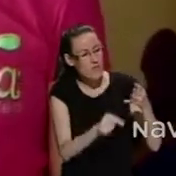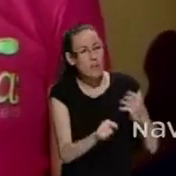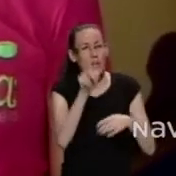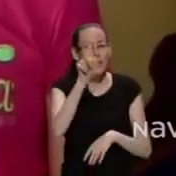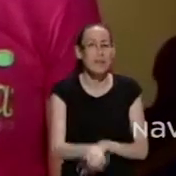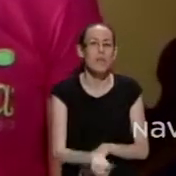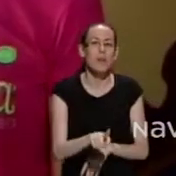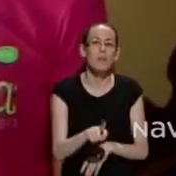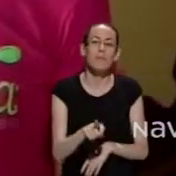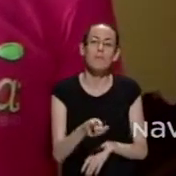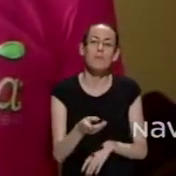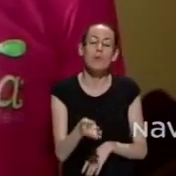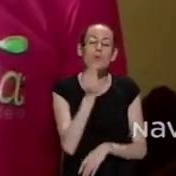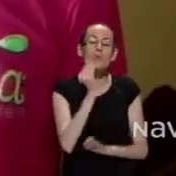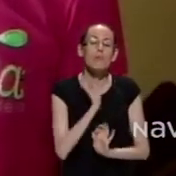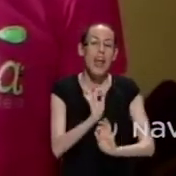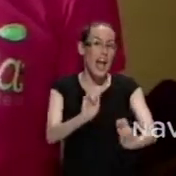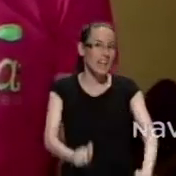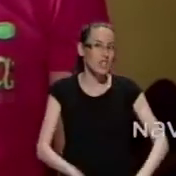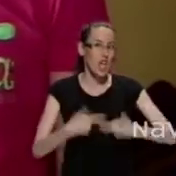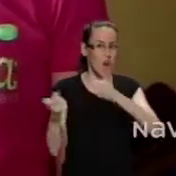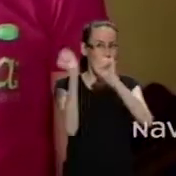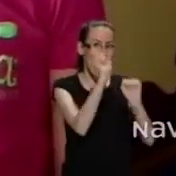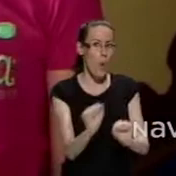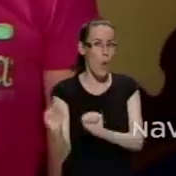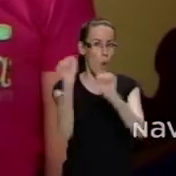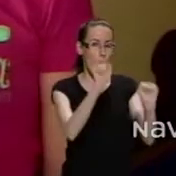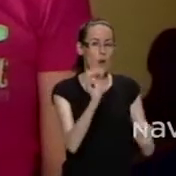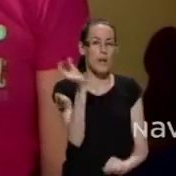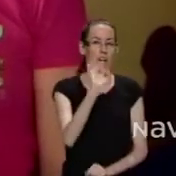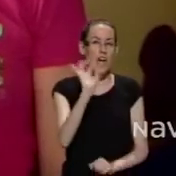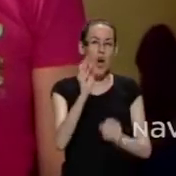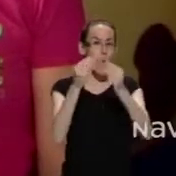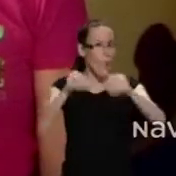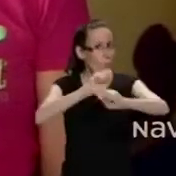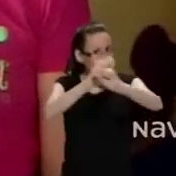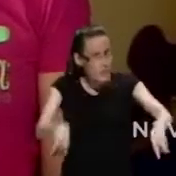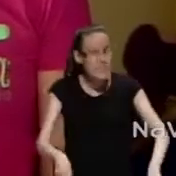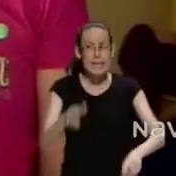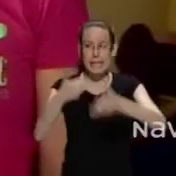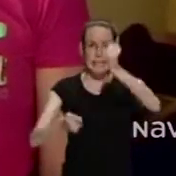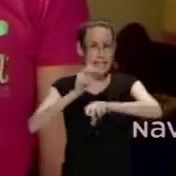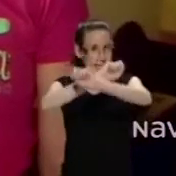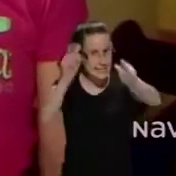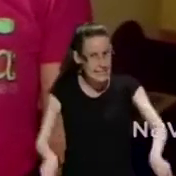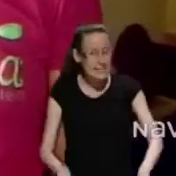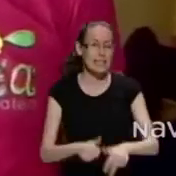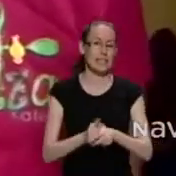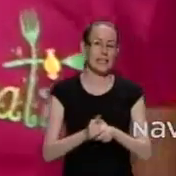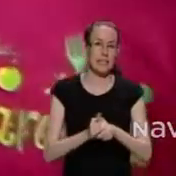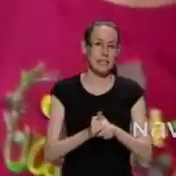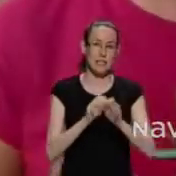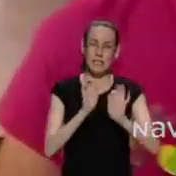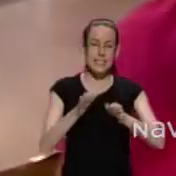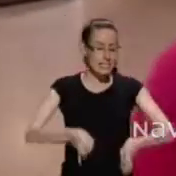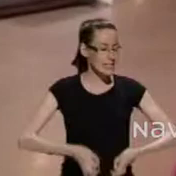ecológicos y luego pues contamos también con una amplia repostería, todo elaborado de manera ecológica, sin huevos, sin